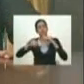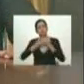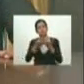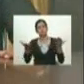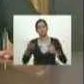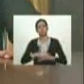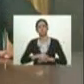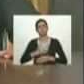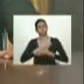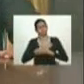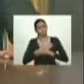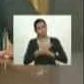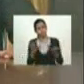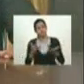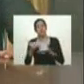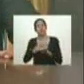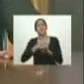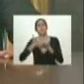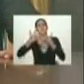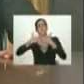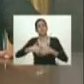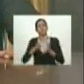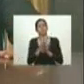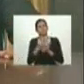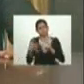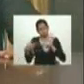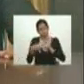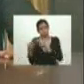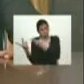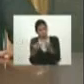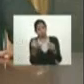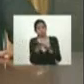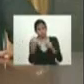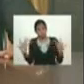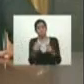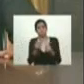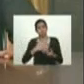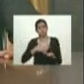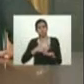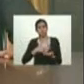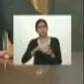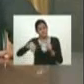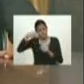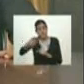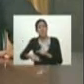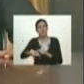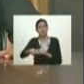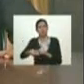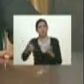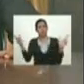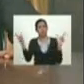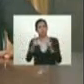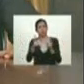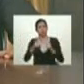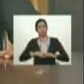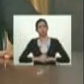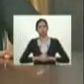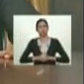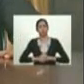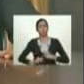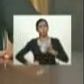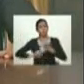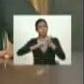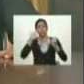a la industria farmacéutica venezolana para que trabajemos juntos y reúnanse mañana mismo y busquemos